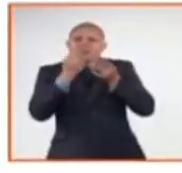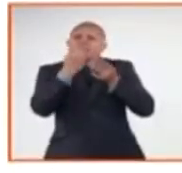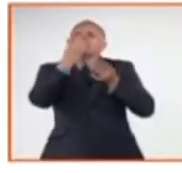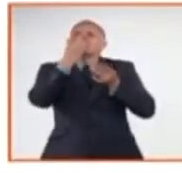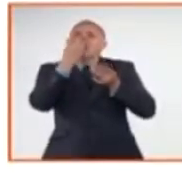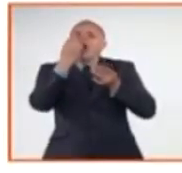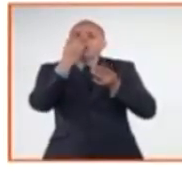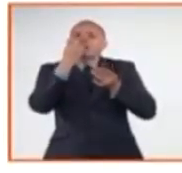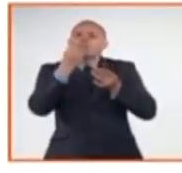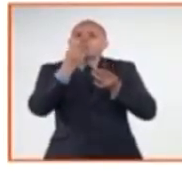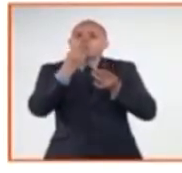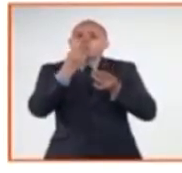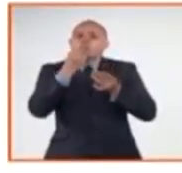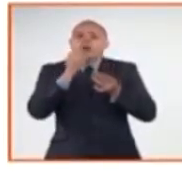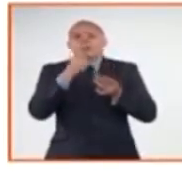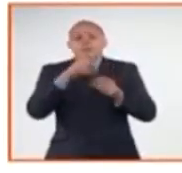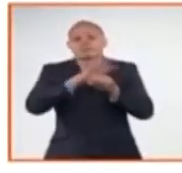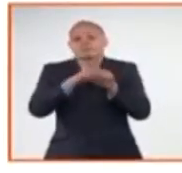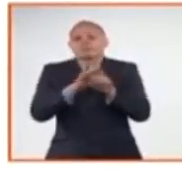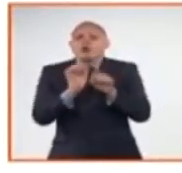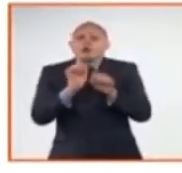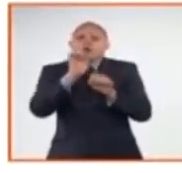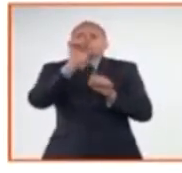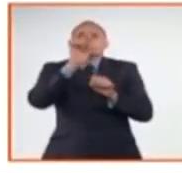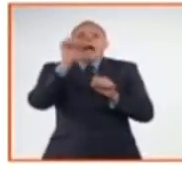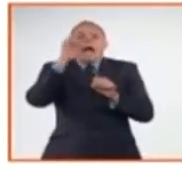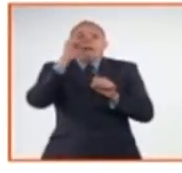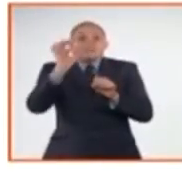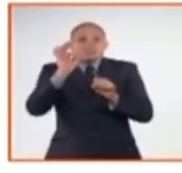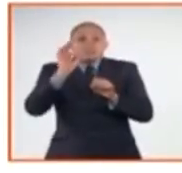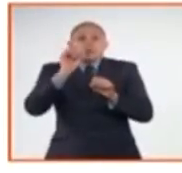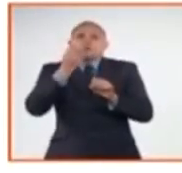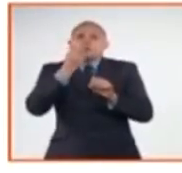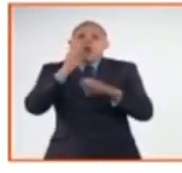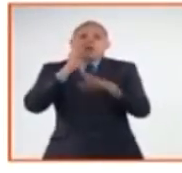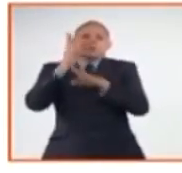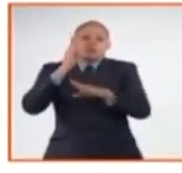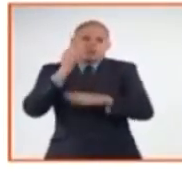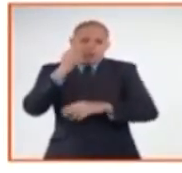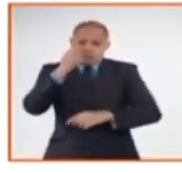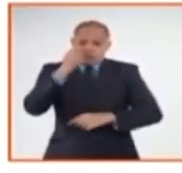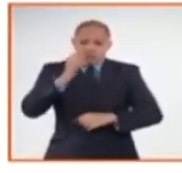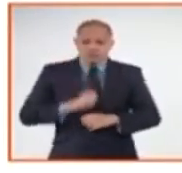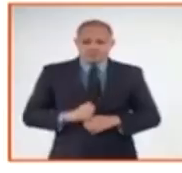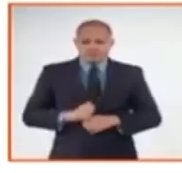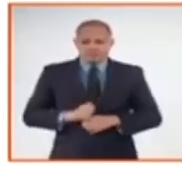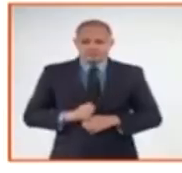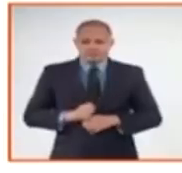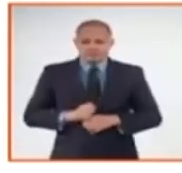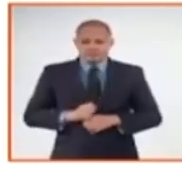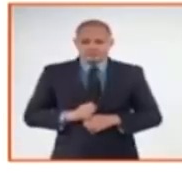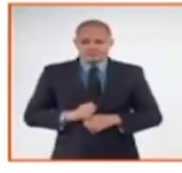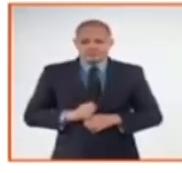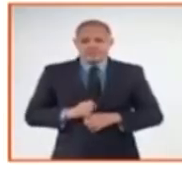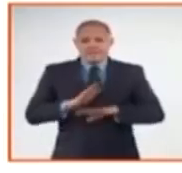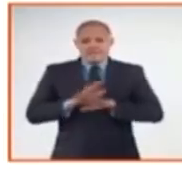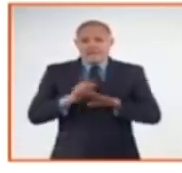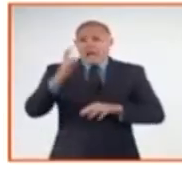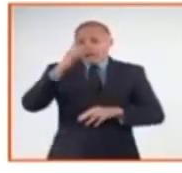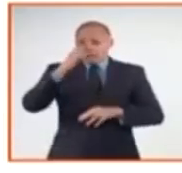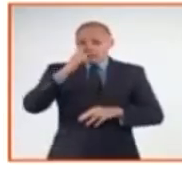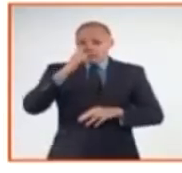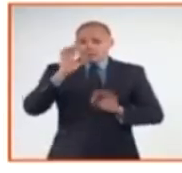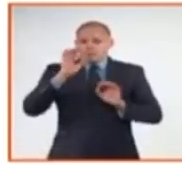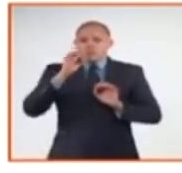del tipo igea o sea cuando nosotros hablamos que medimos los anticuerpos estamos hablando principalmente de la inmunoglobulina de la